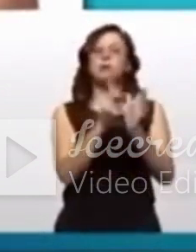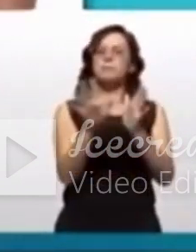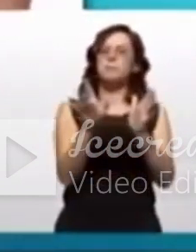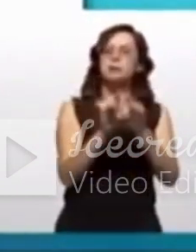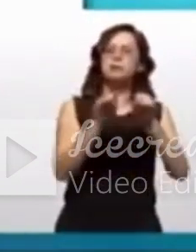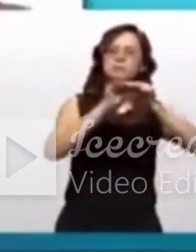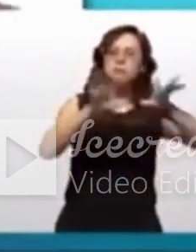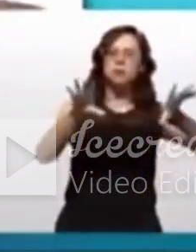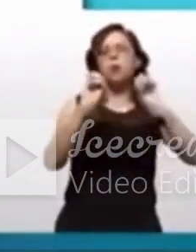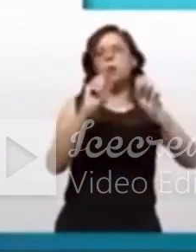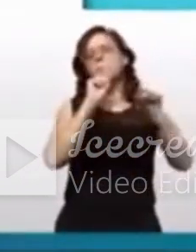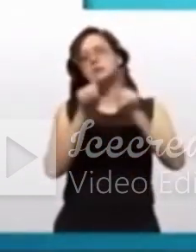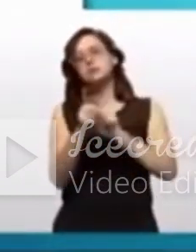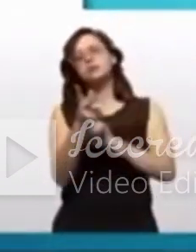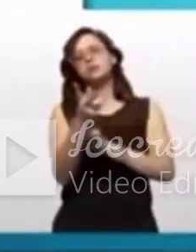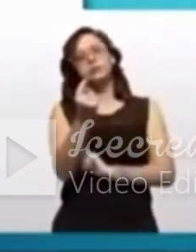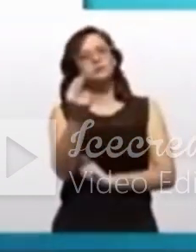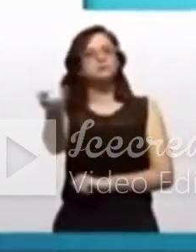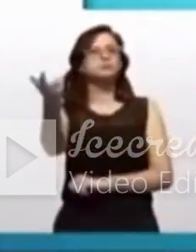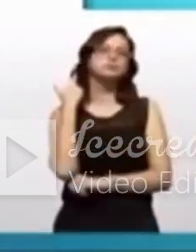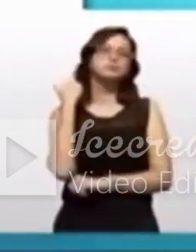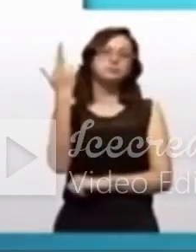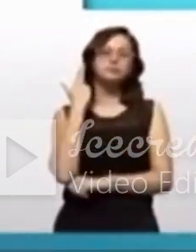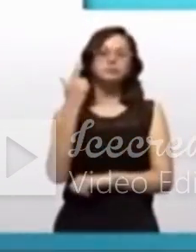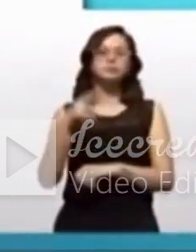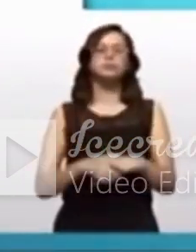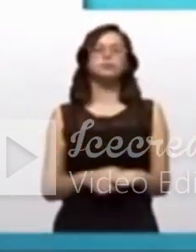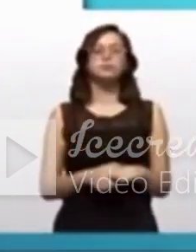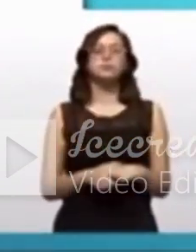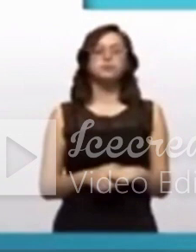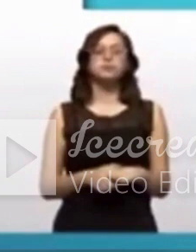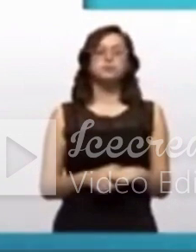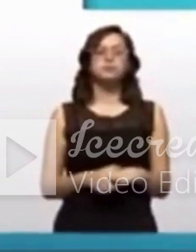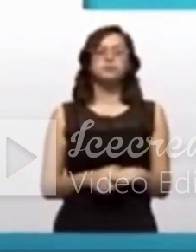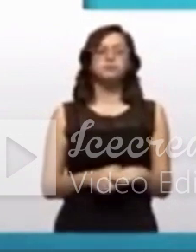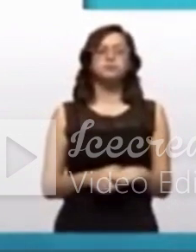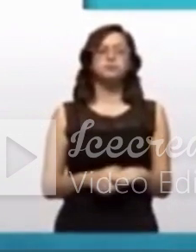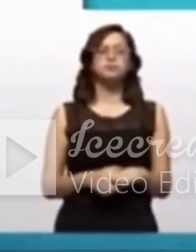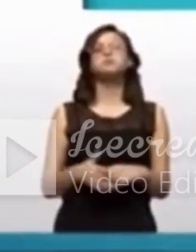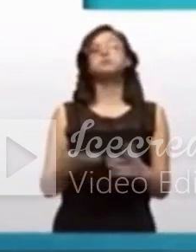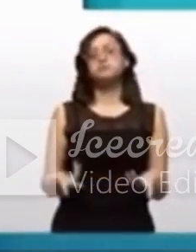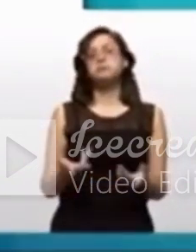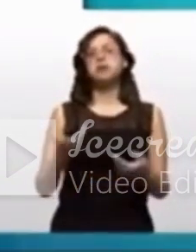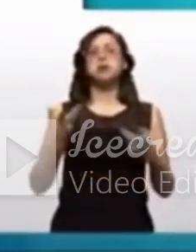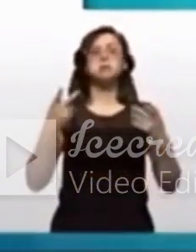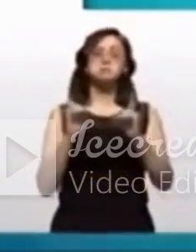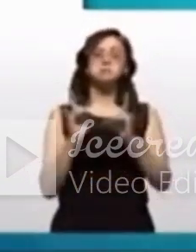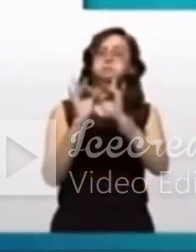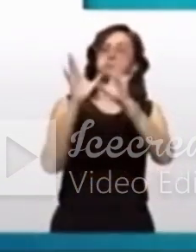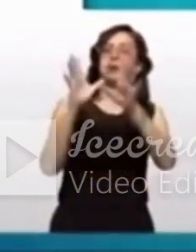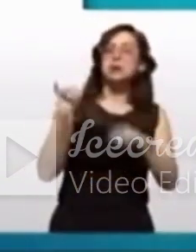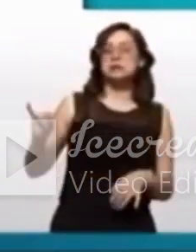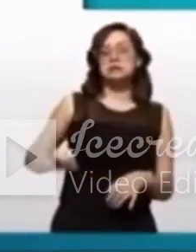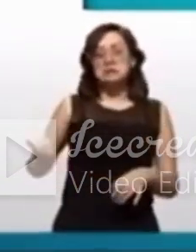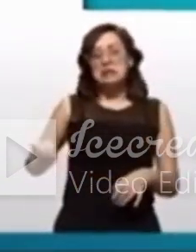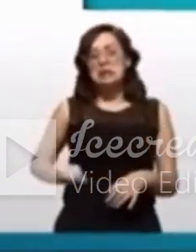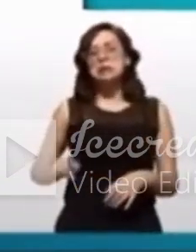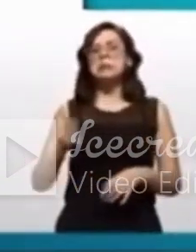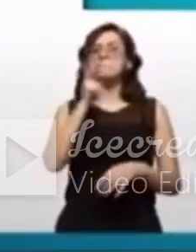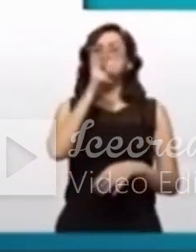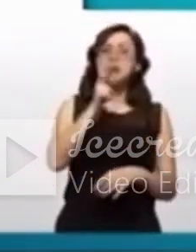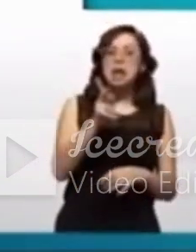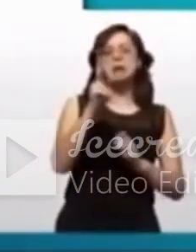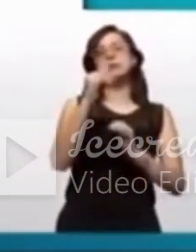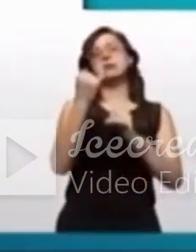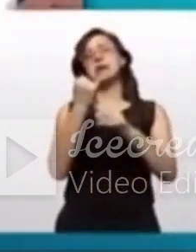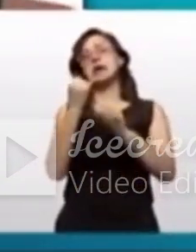se emite por televisión o radio. En este género, se explican acontecimientos de interés público, con palabras, imágenes y